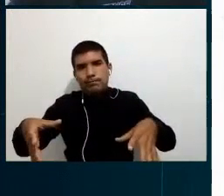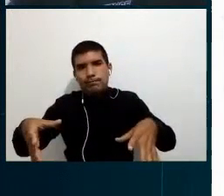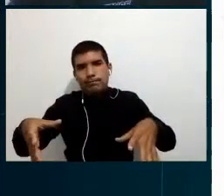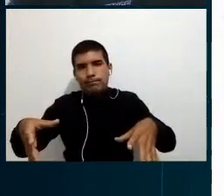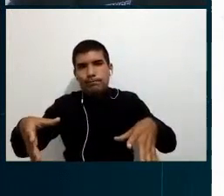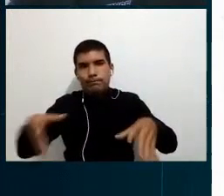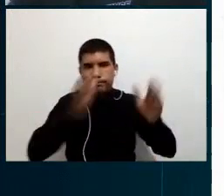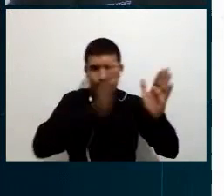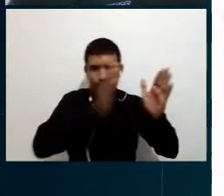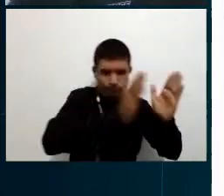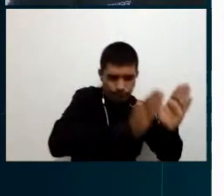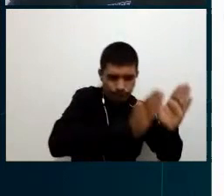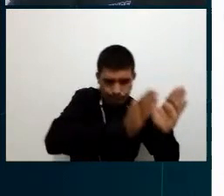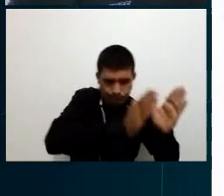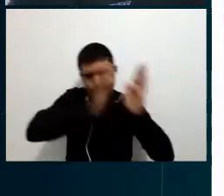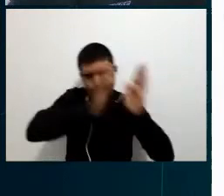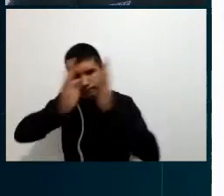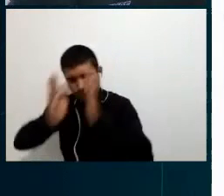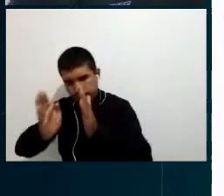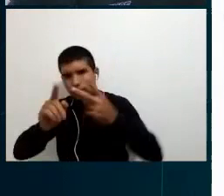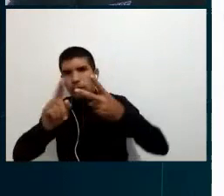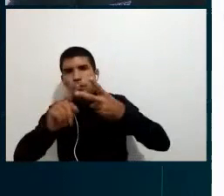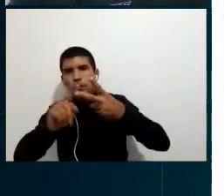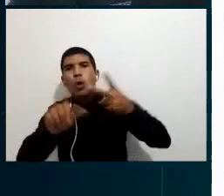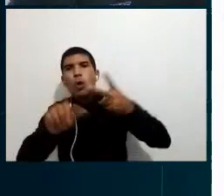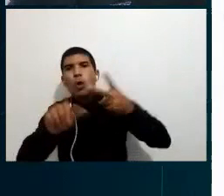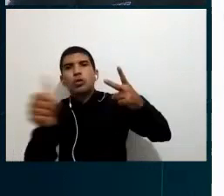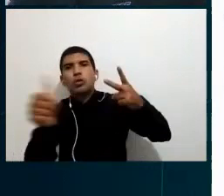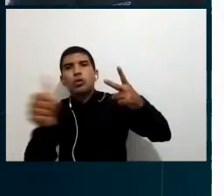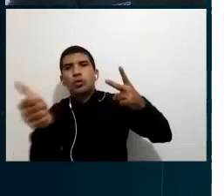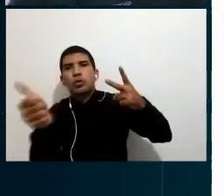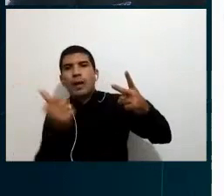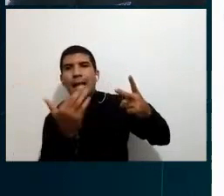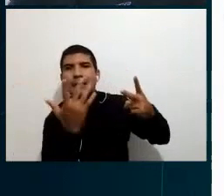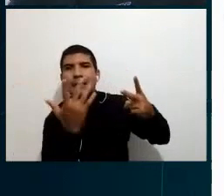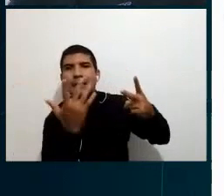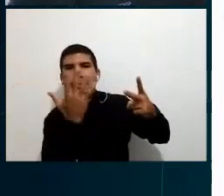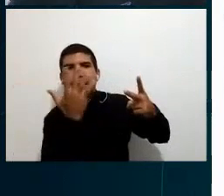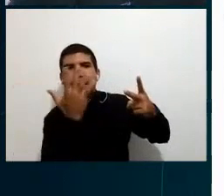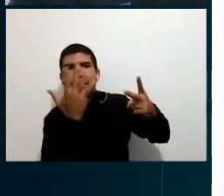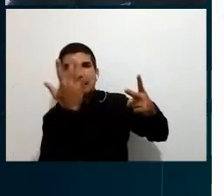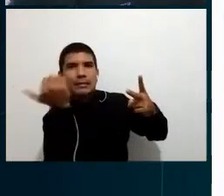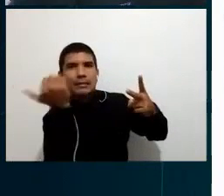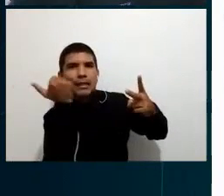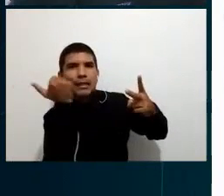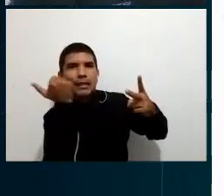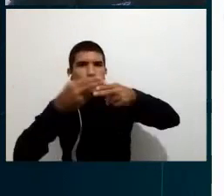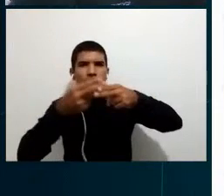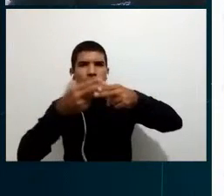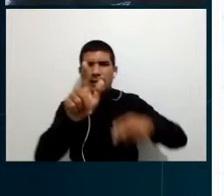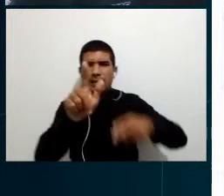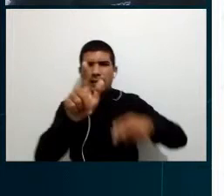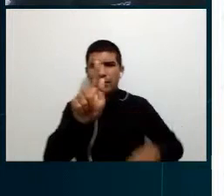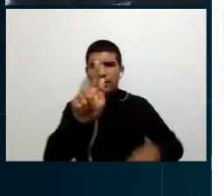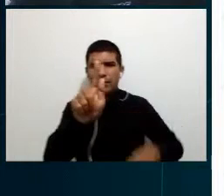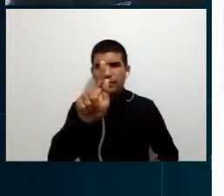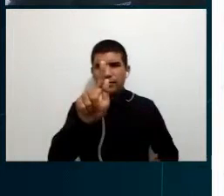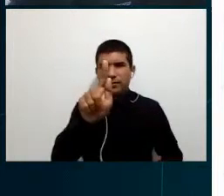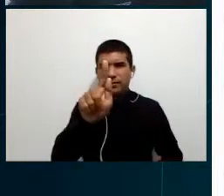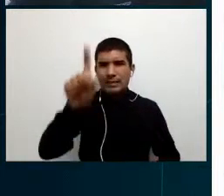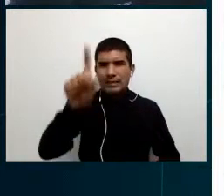el gas ya no dura los 95 años que nos dura el CO2, sino que tenemos una duración en atmósfera de